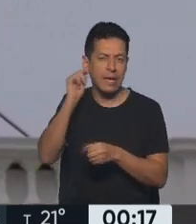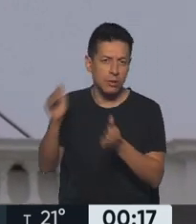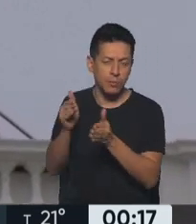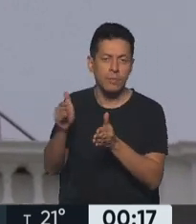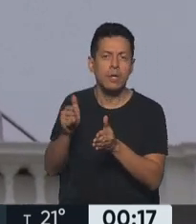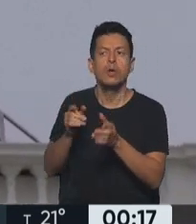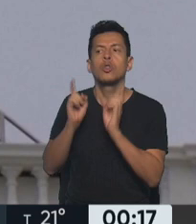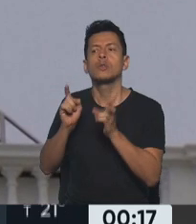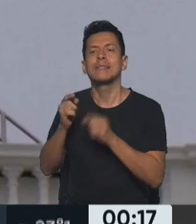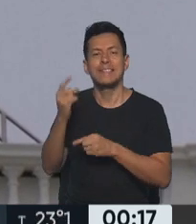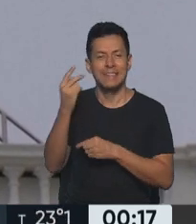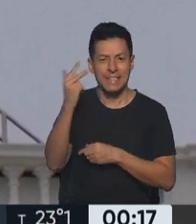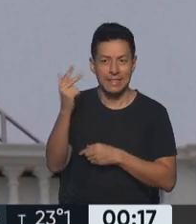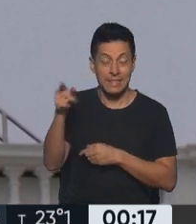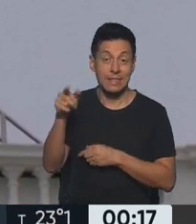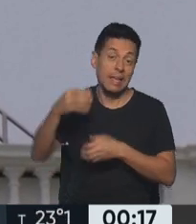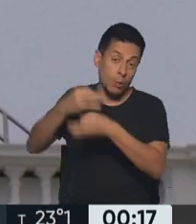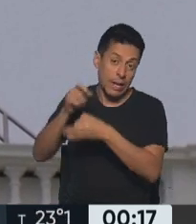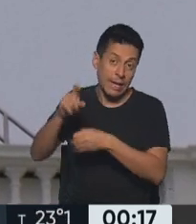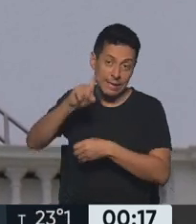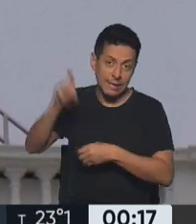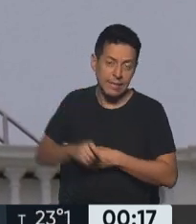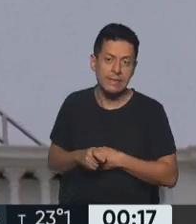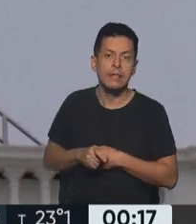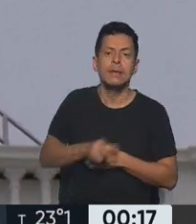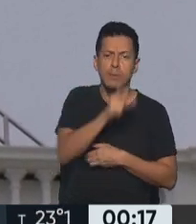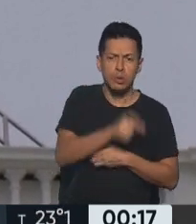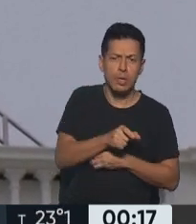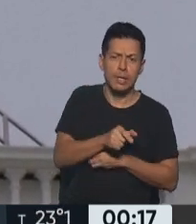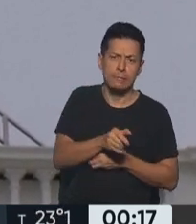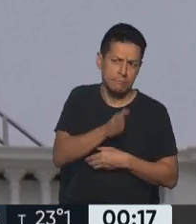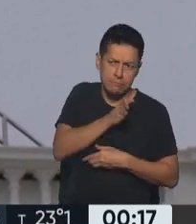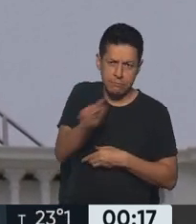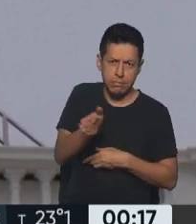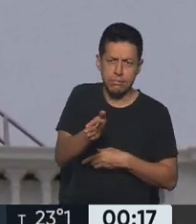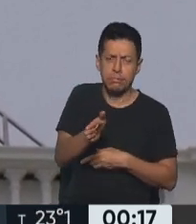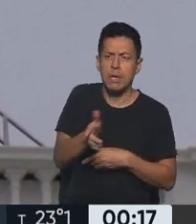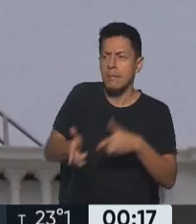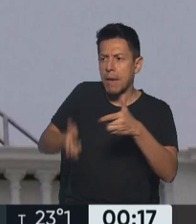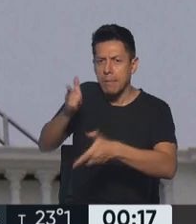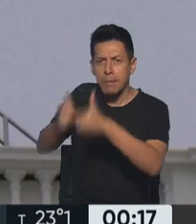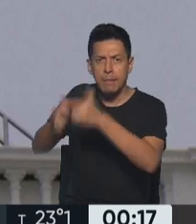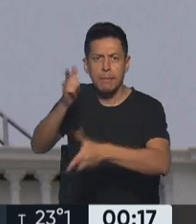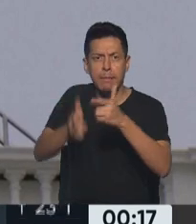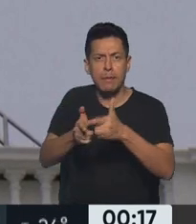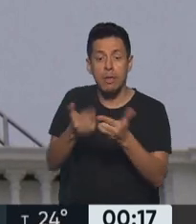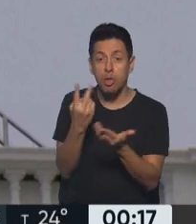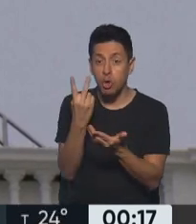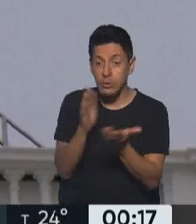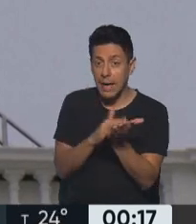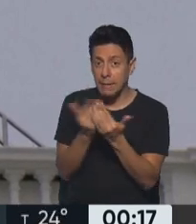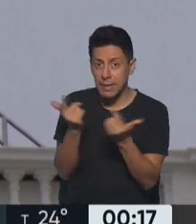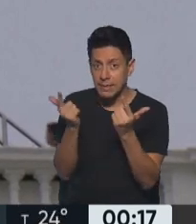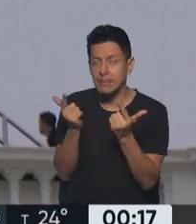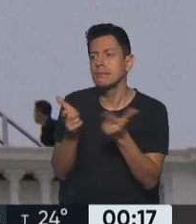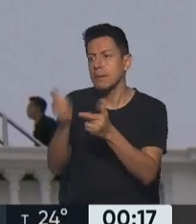docentes en una escuela de Texas. El atacante entró a la escuela con dos armas y comenzó a disparar. Antes había asesinado a su